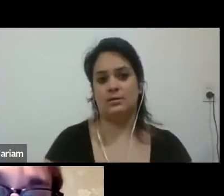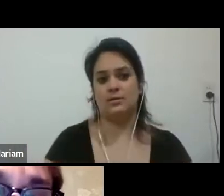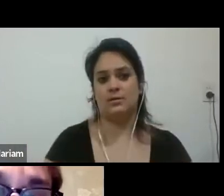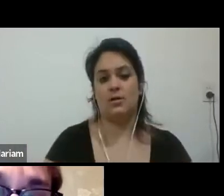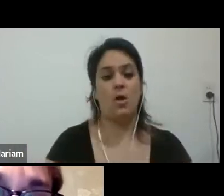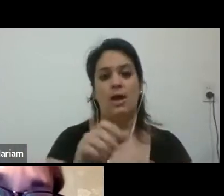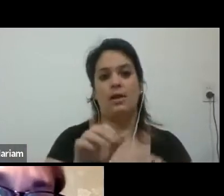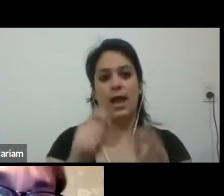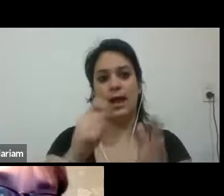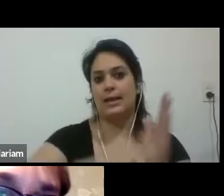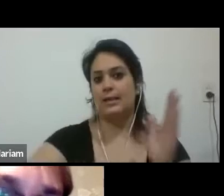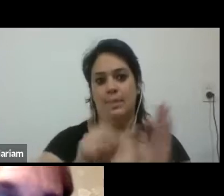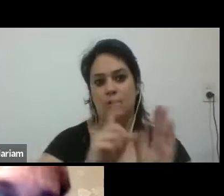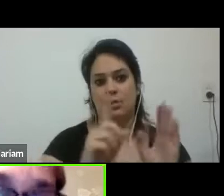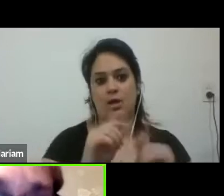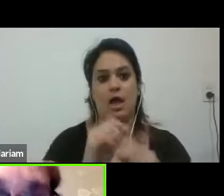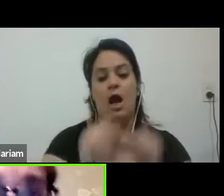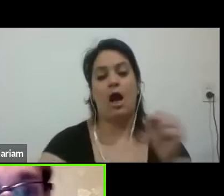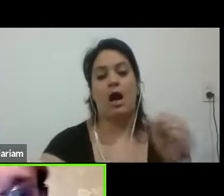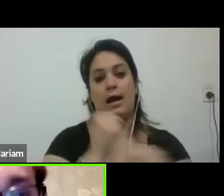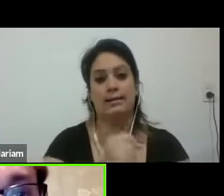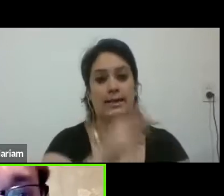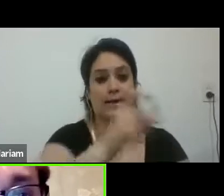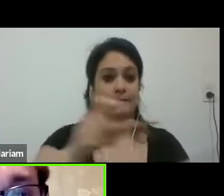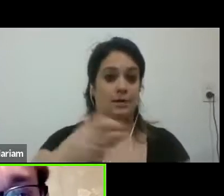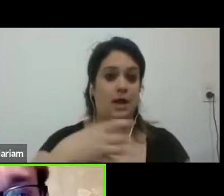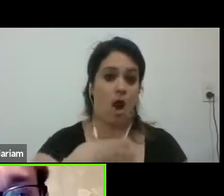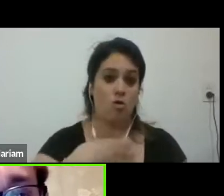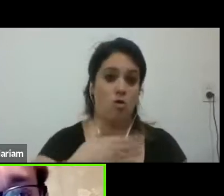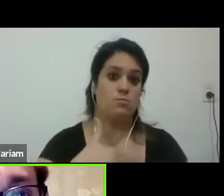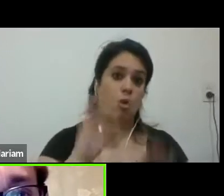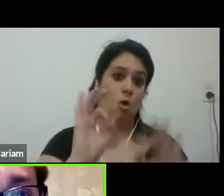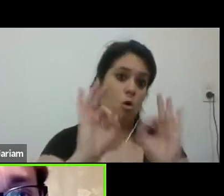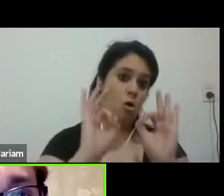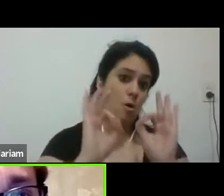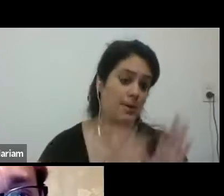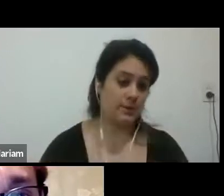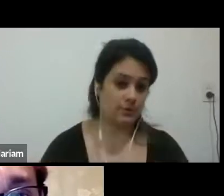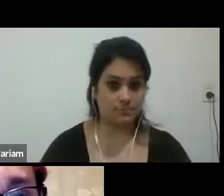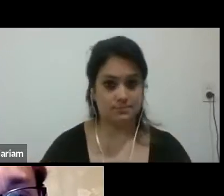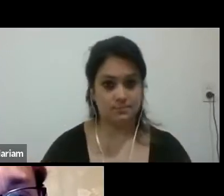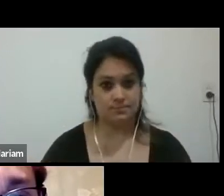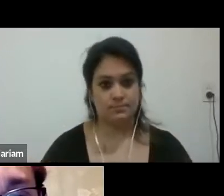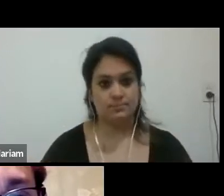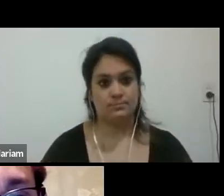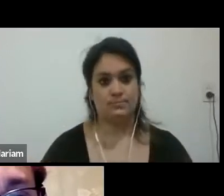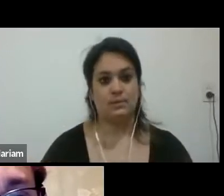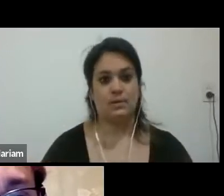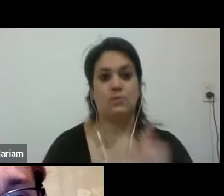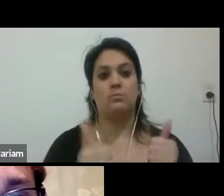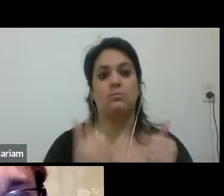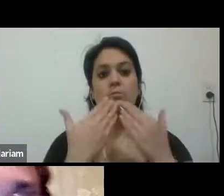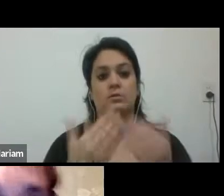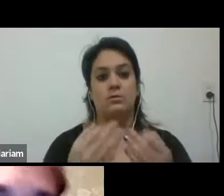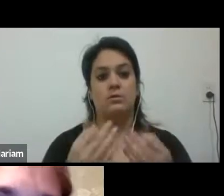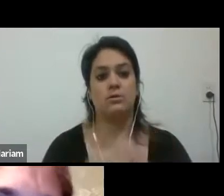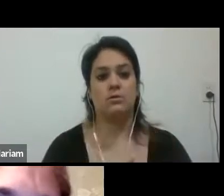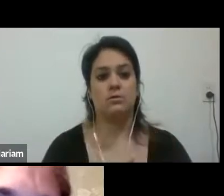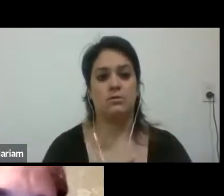hasta que sepamos que tenemos el número para iniciar fantástico porque están brun